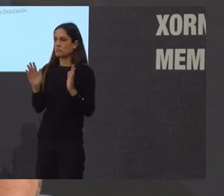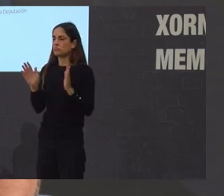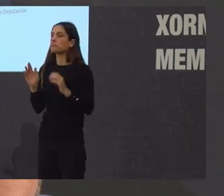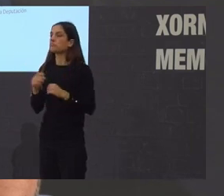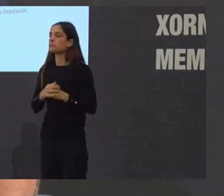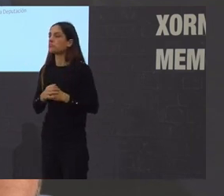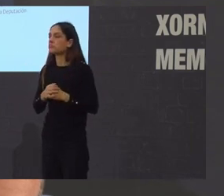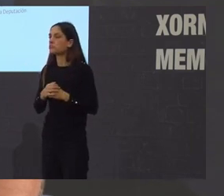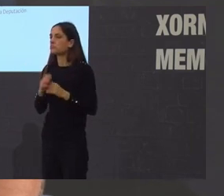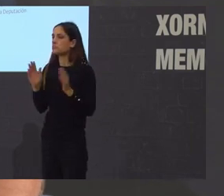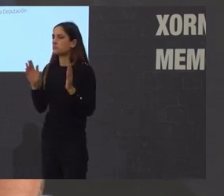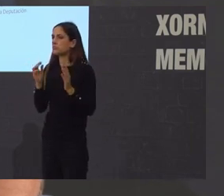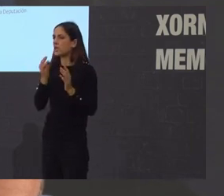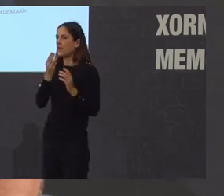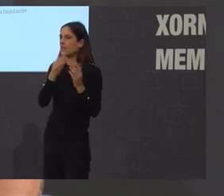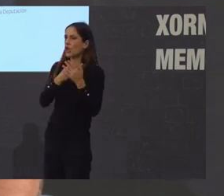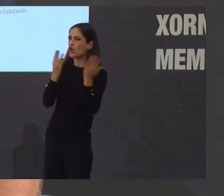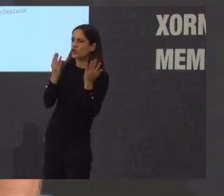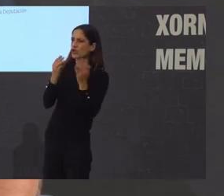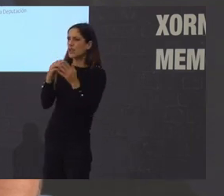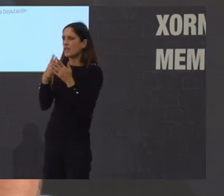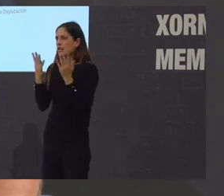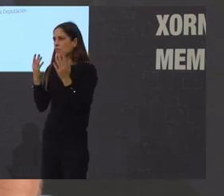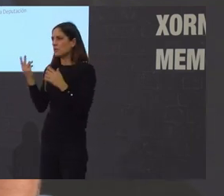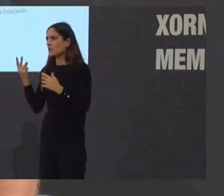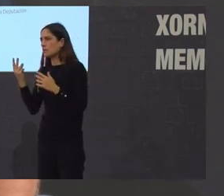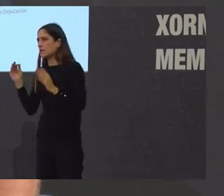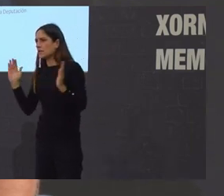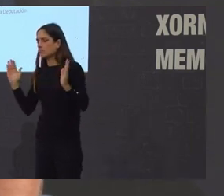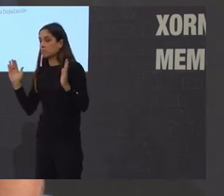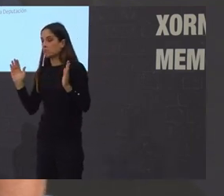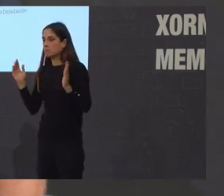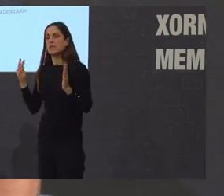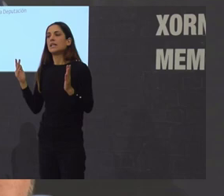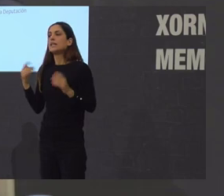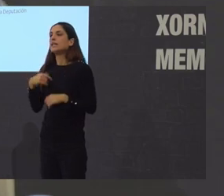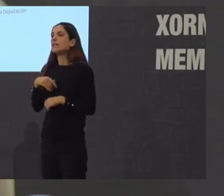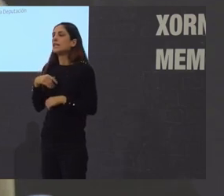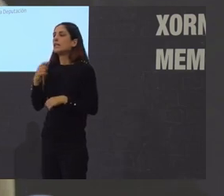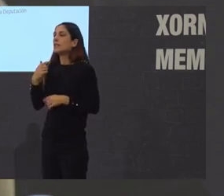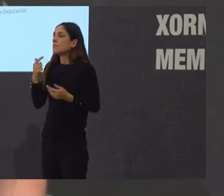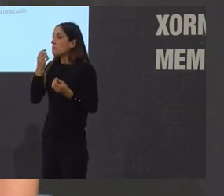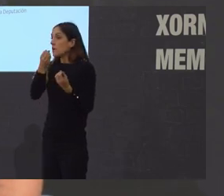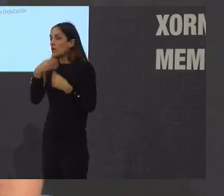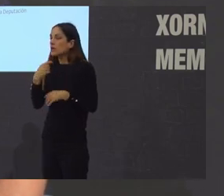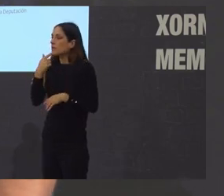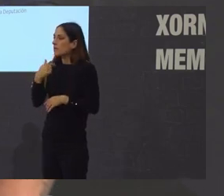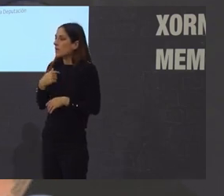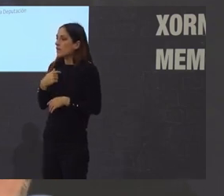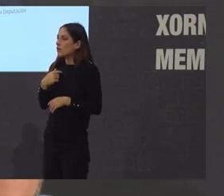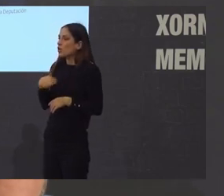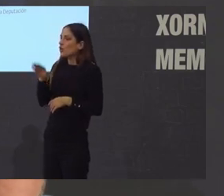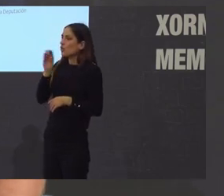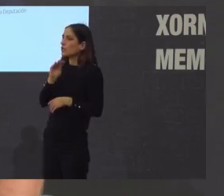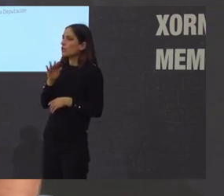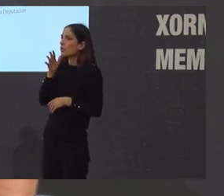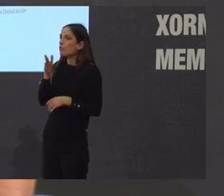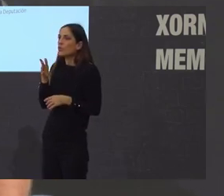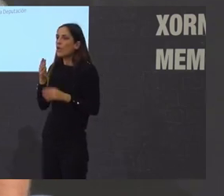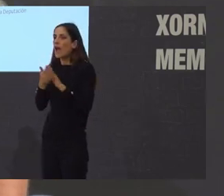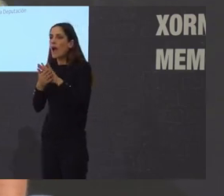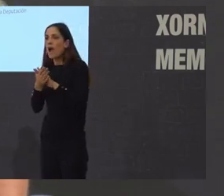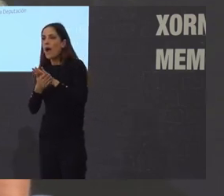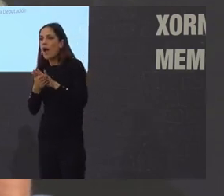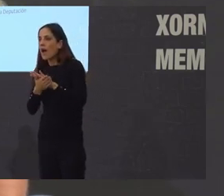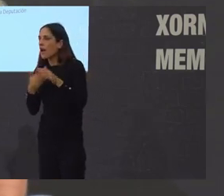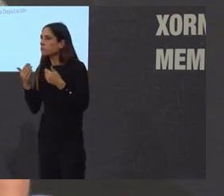Era 2019, creo, 2018. Y me decía que no entendía cómo no querían hablar con ellos porque ya no tenían ningún problema. Y yo le